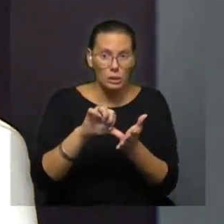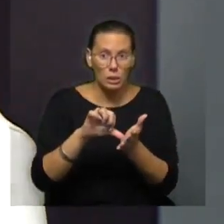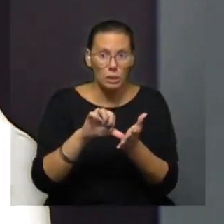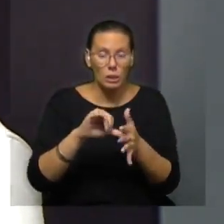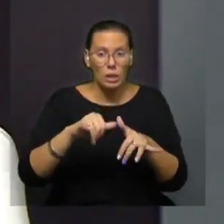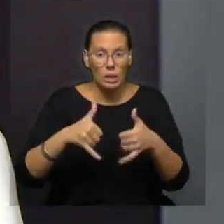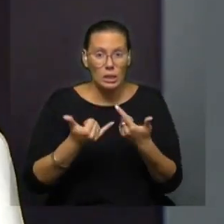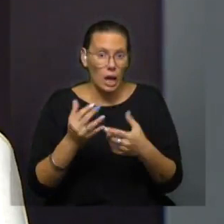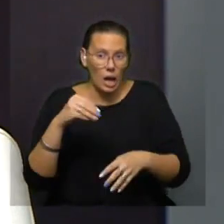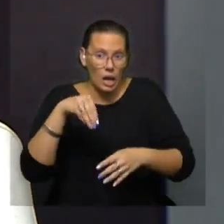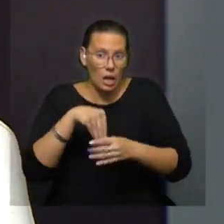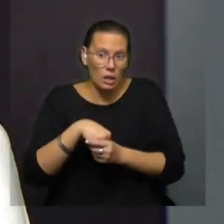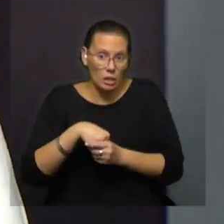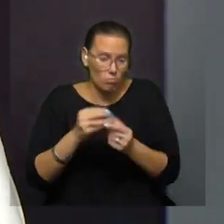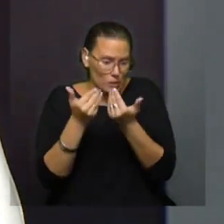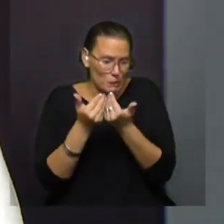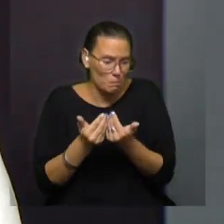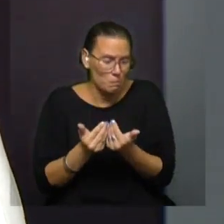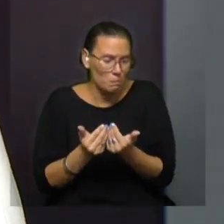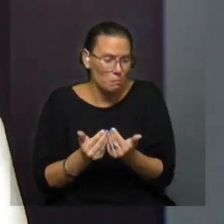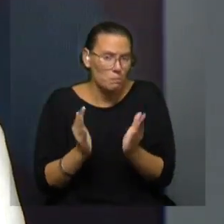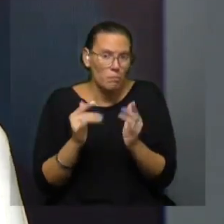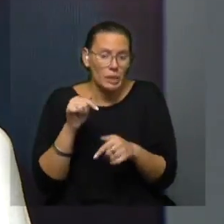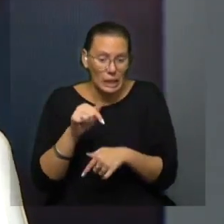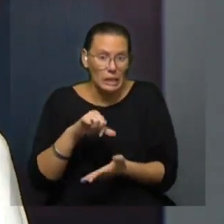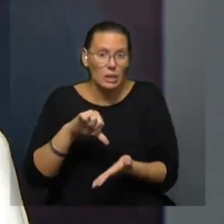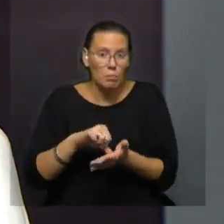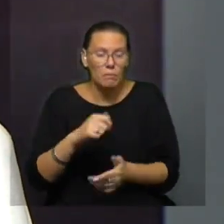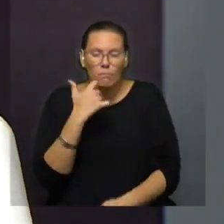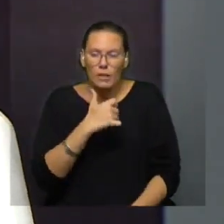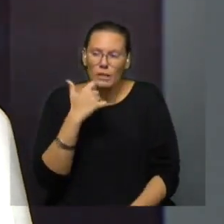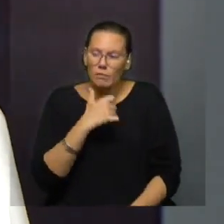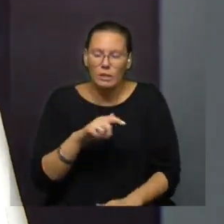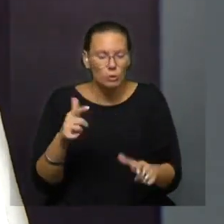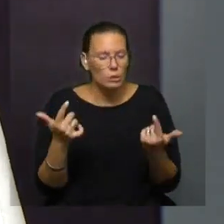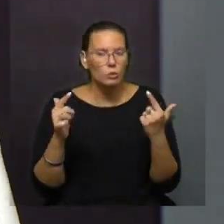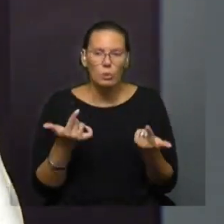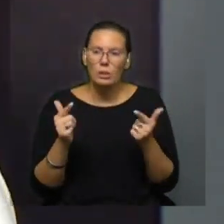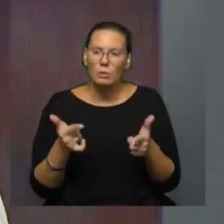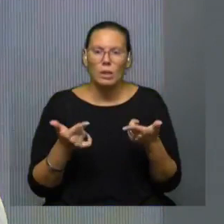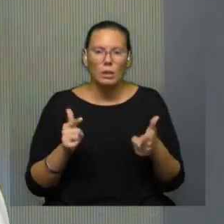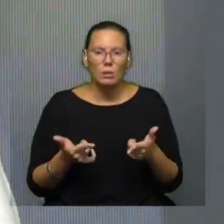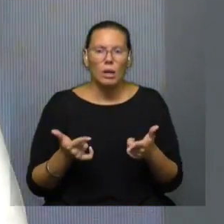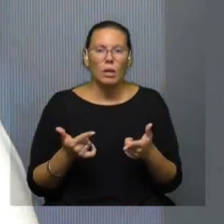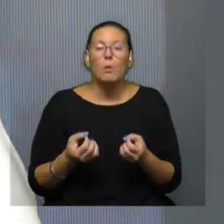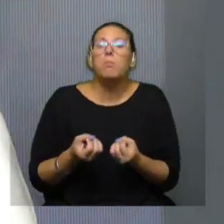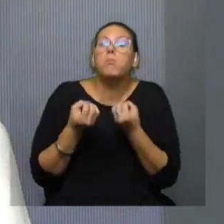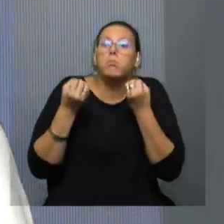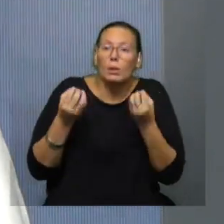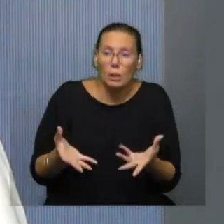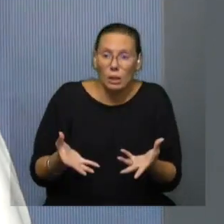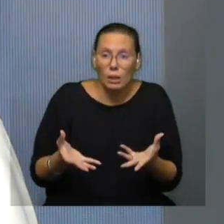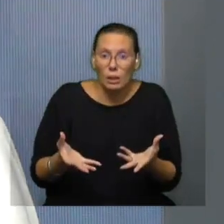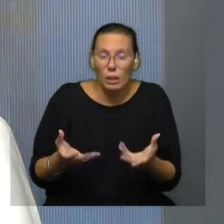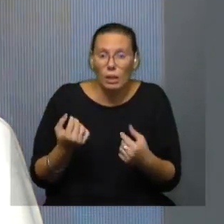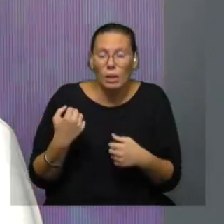ya incorporada desde el comienzo, en este país faltaba. Es decir, las razones, bueno,